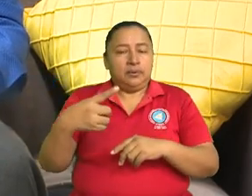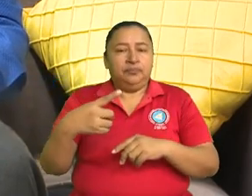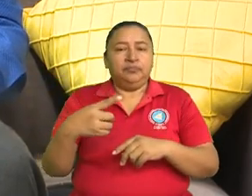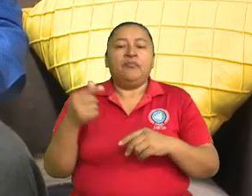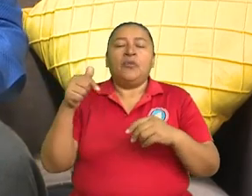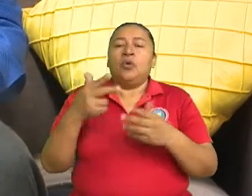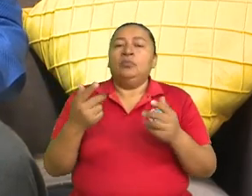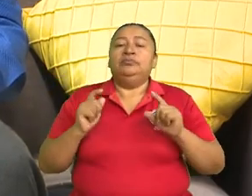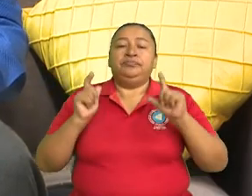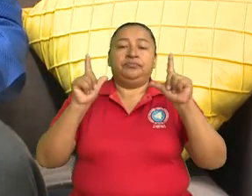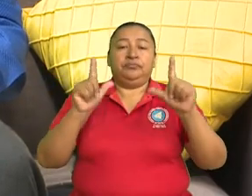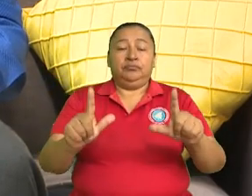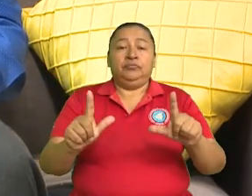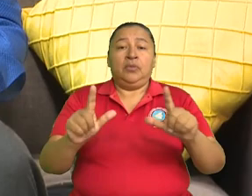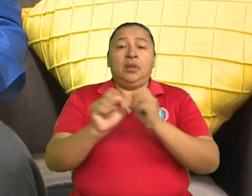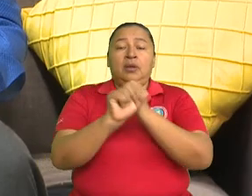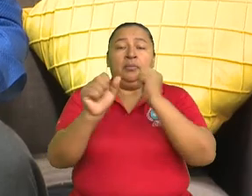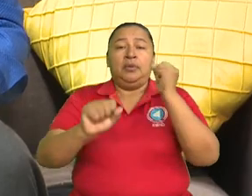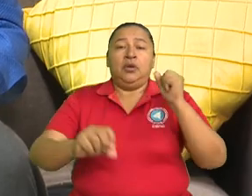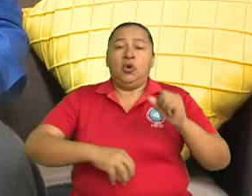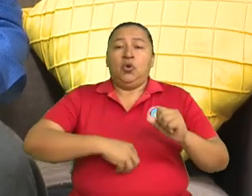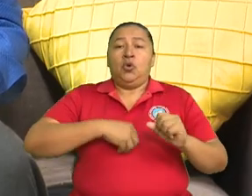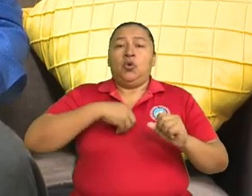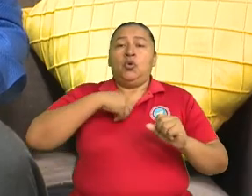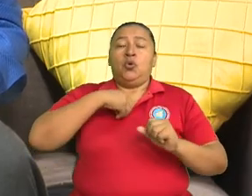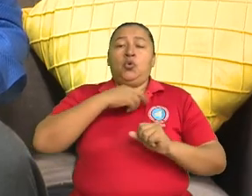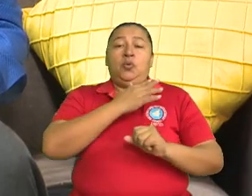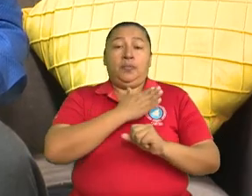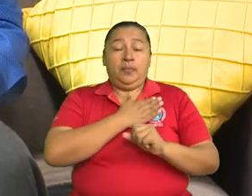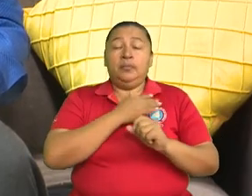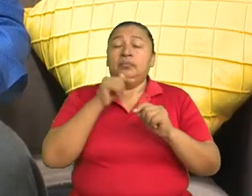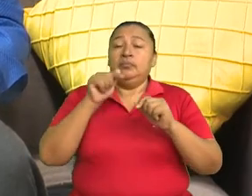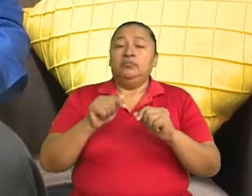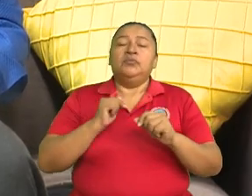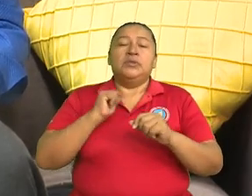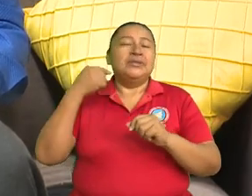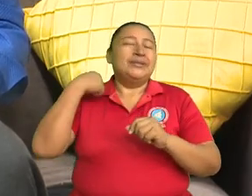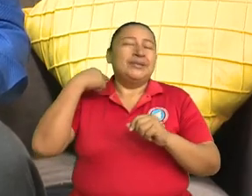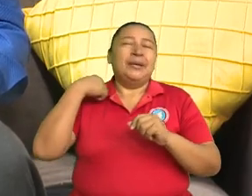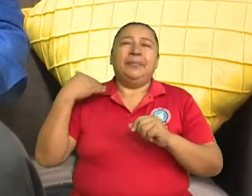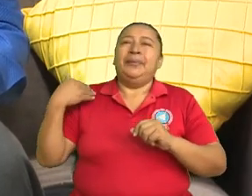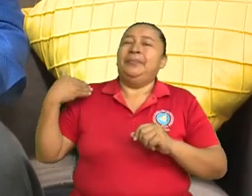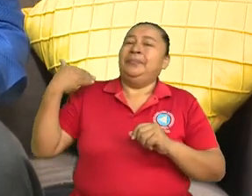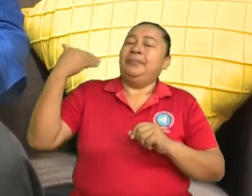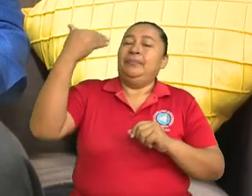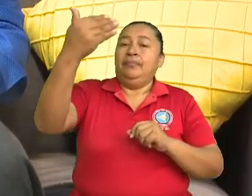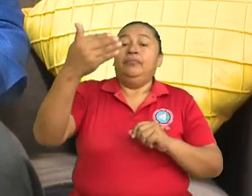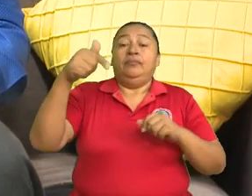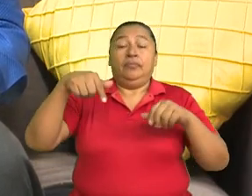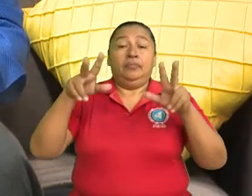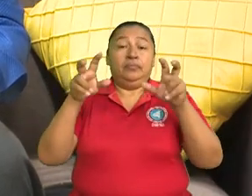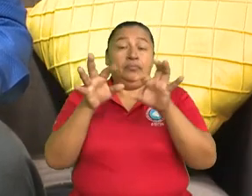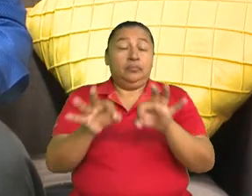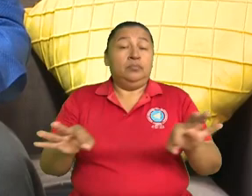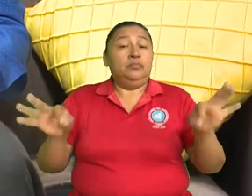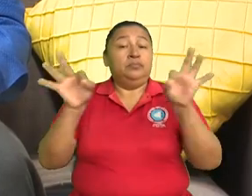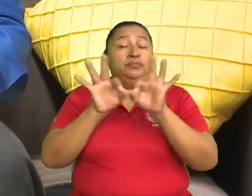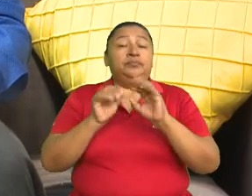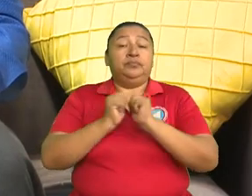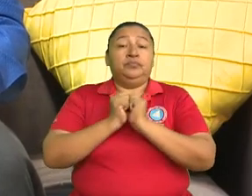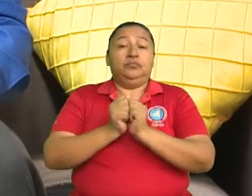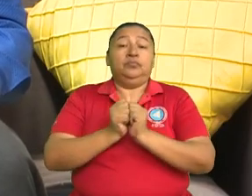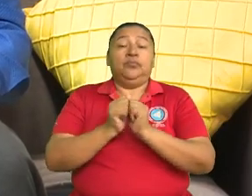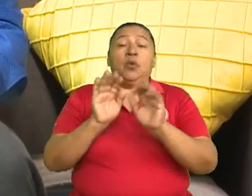Ejecución de la campaña Orgullo Patrio, siempre más allá. Para hablar de este tema tan importante se encuentra con nosotros la